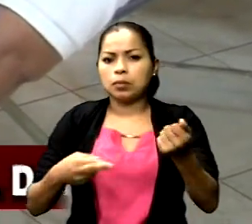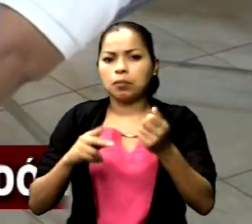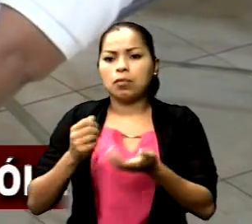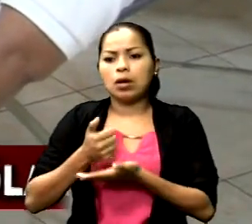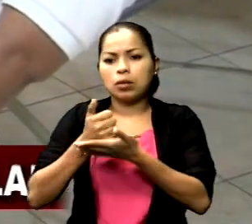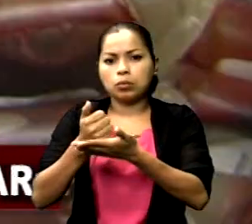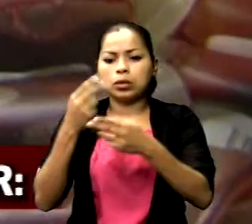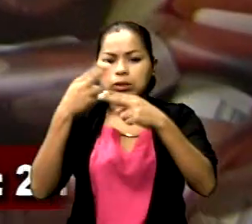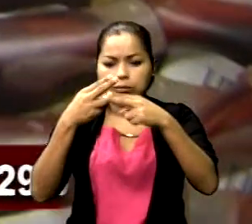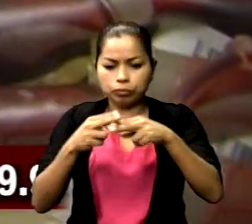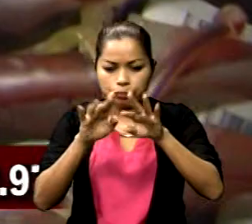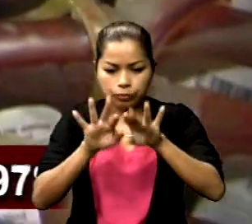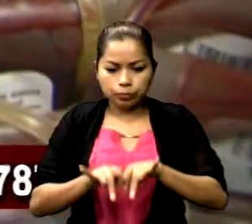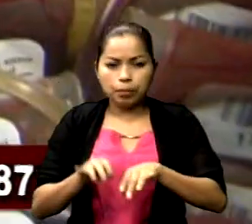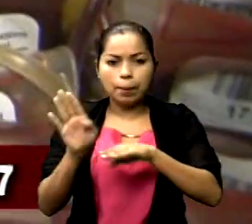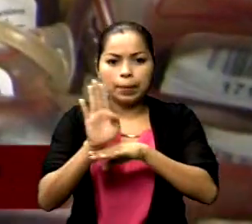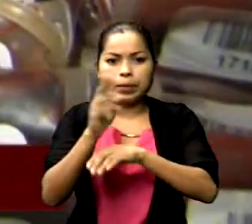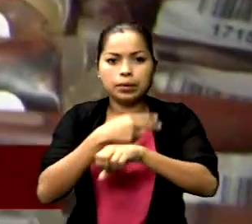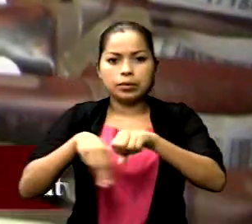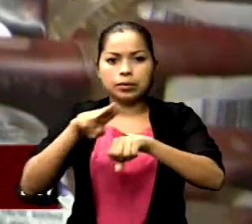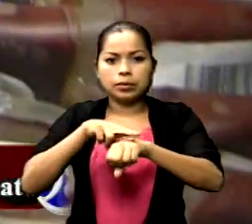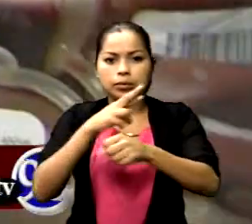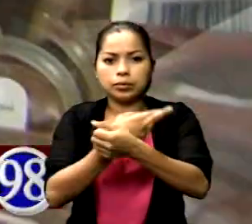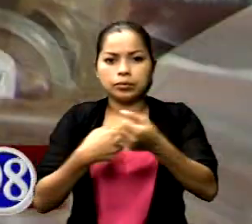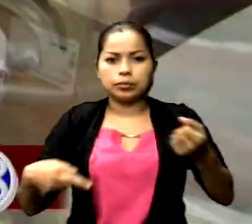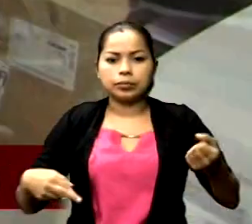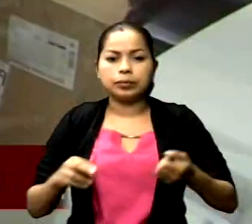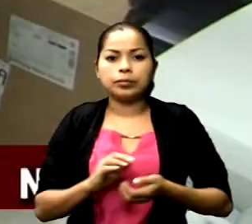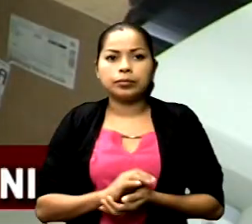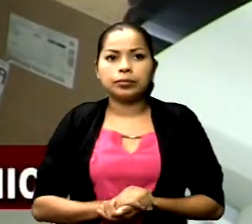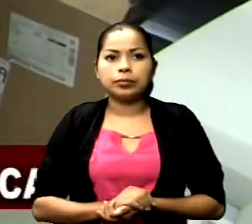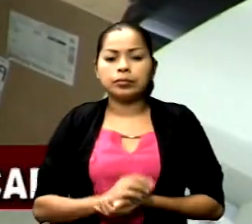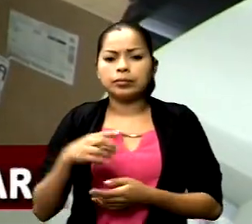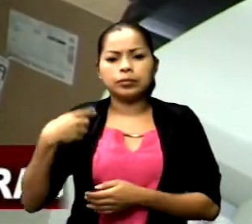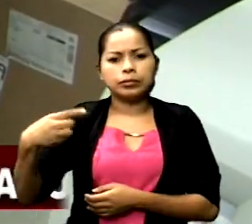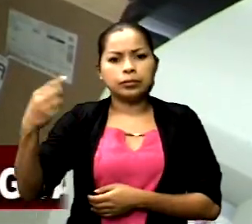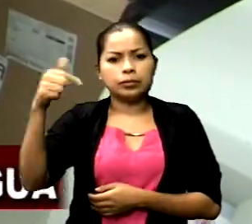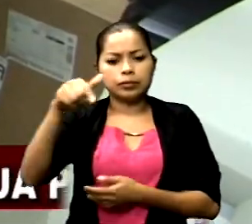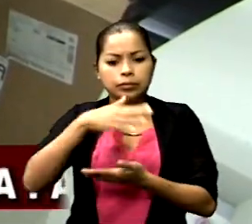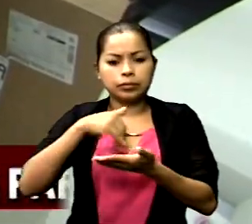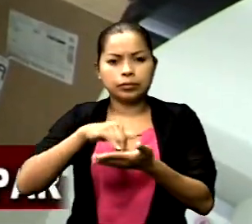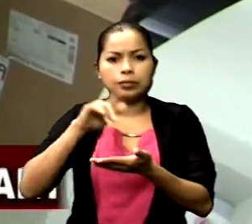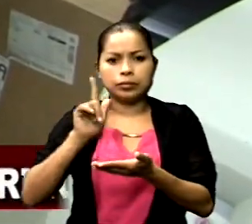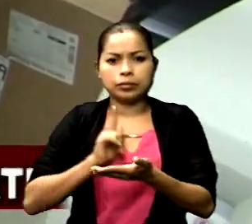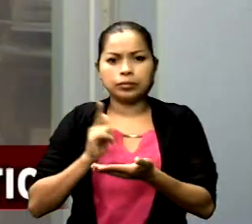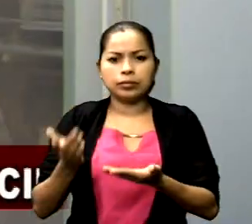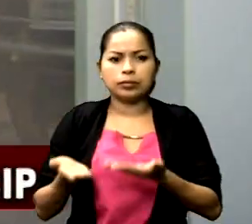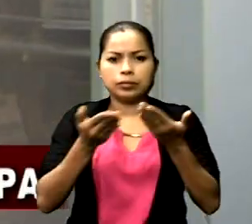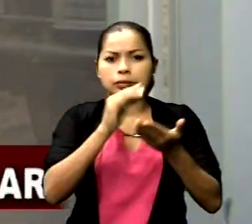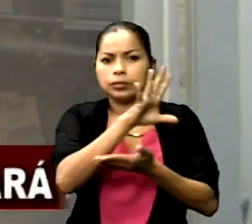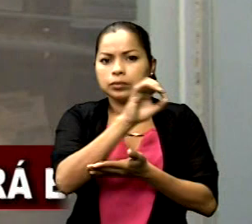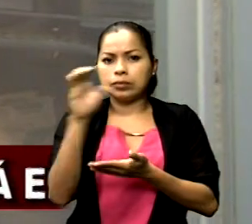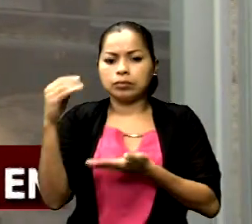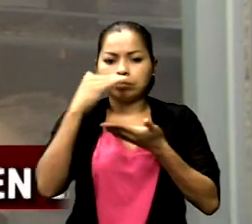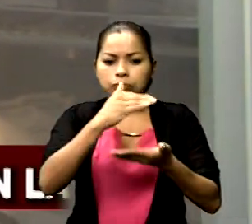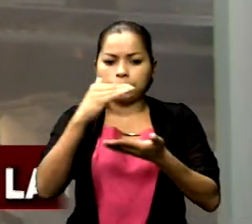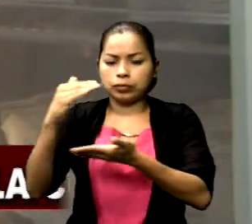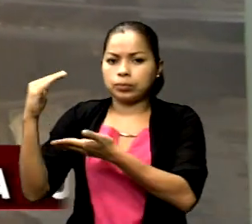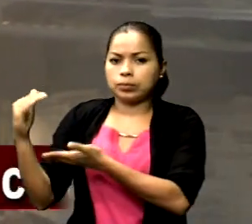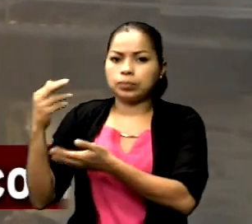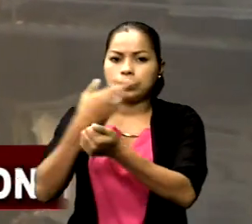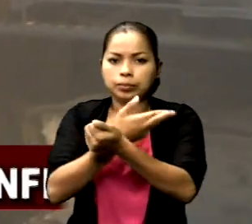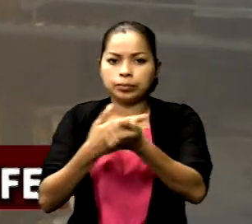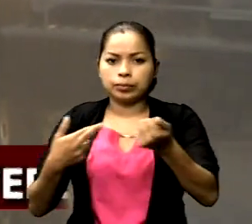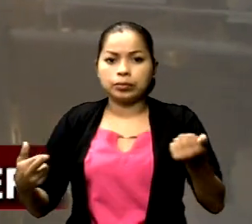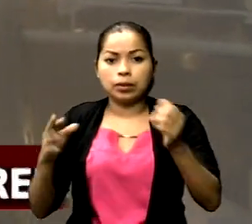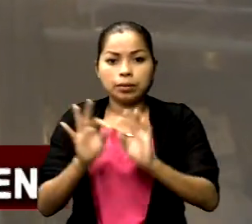inscritos en la base de datos del Banco Nacional de Sangre. Diariamente este centro entrega más de 500 productos de este